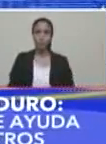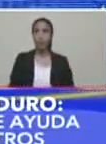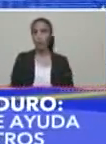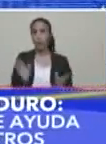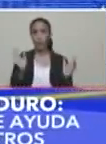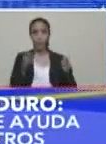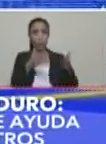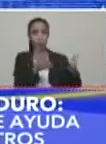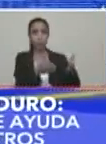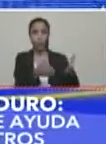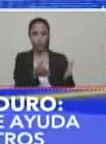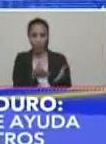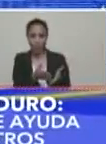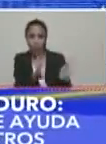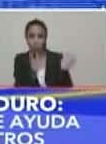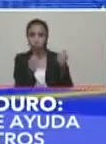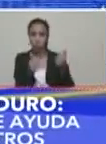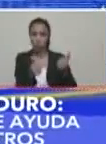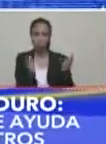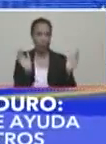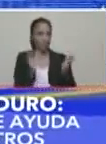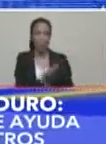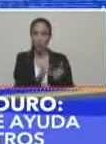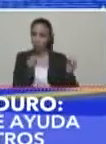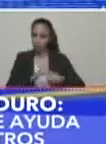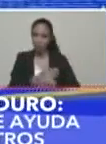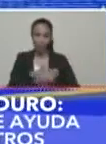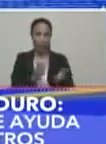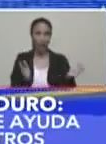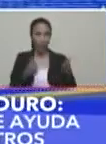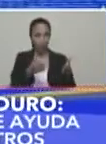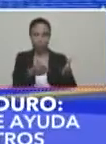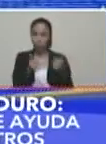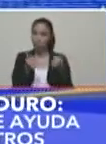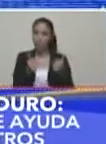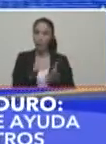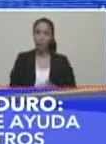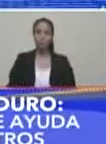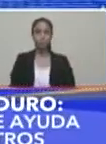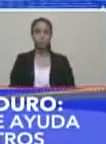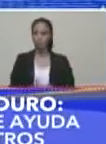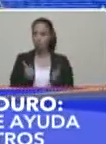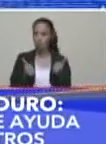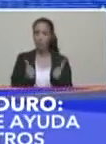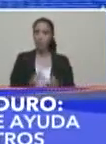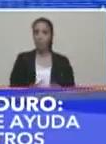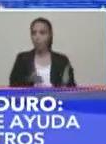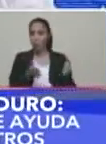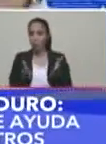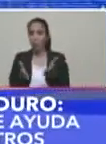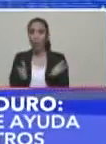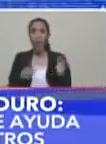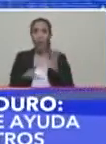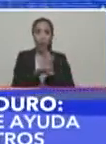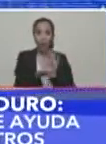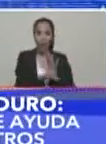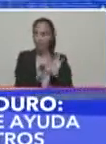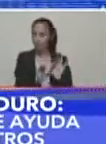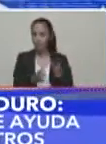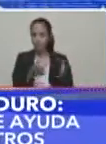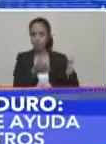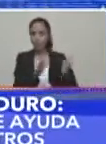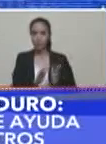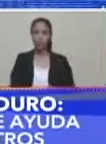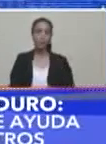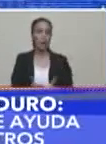buenas, sí. Por las buenas, todo. Por lo legal, todo. Por